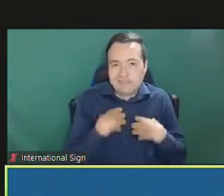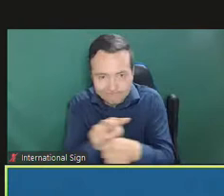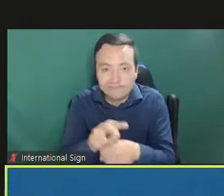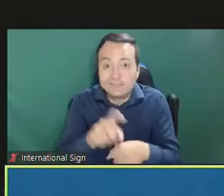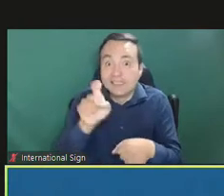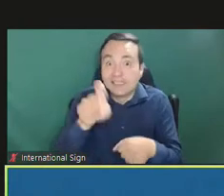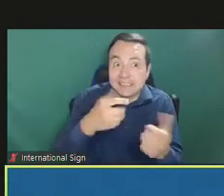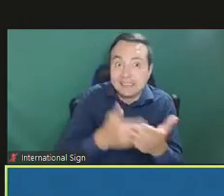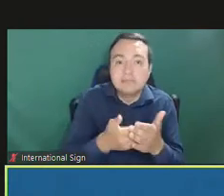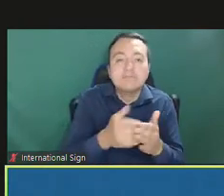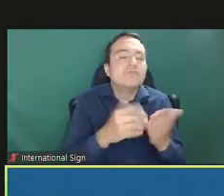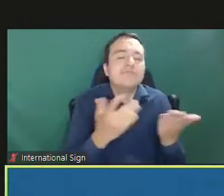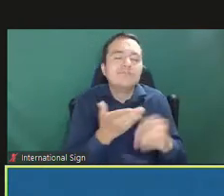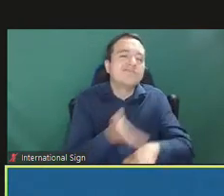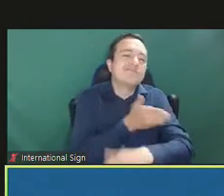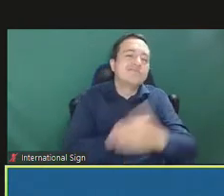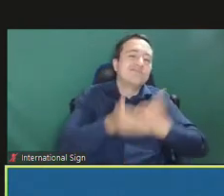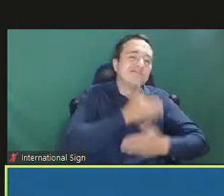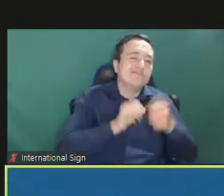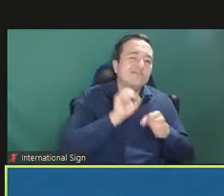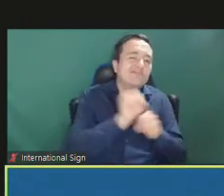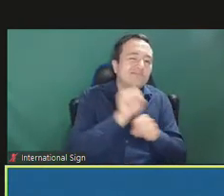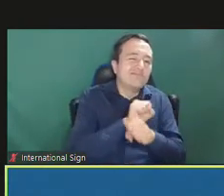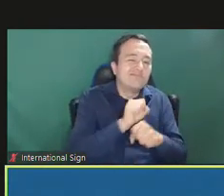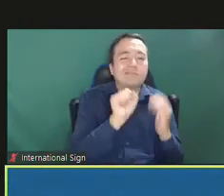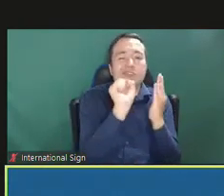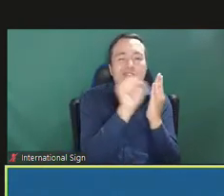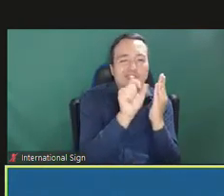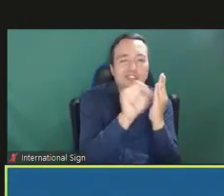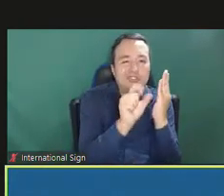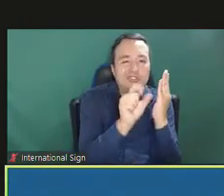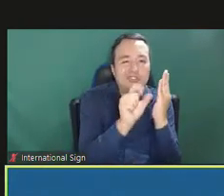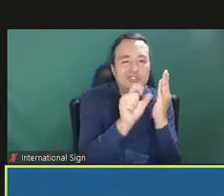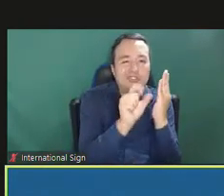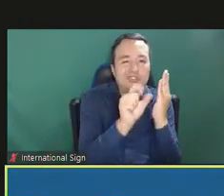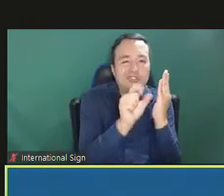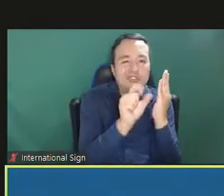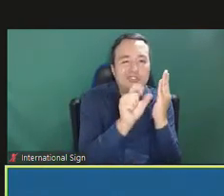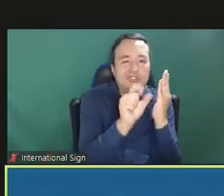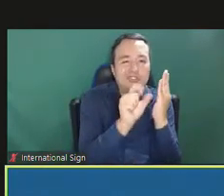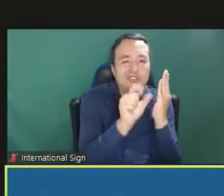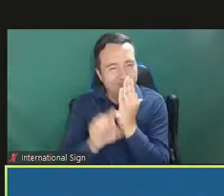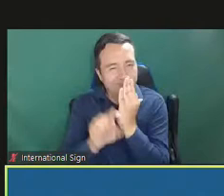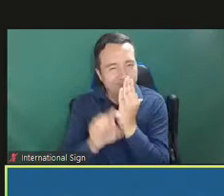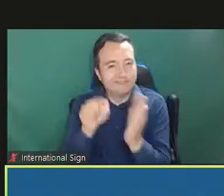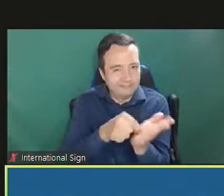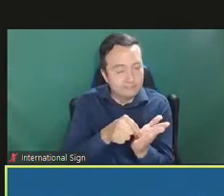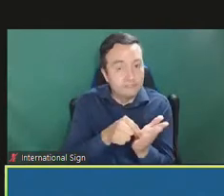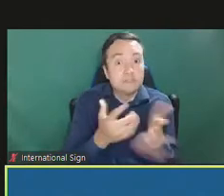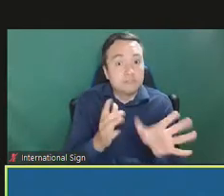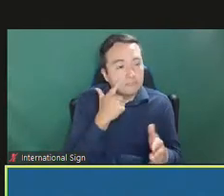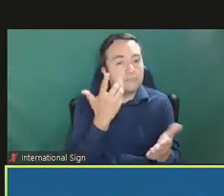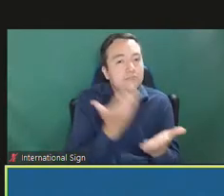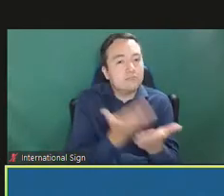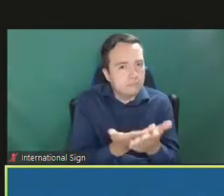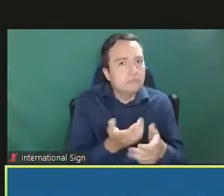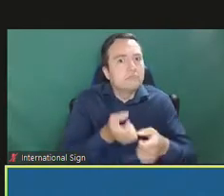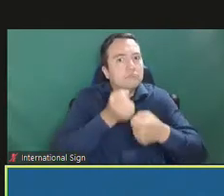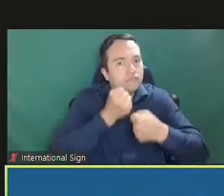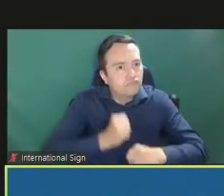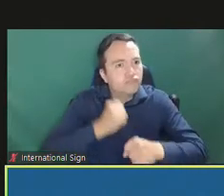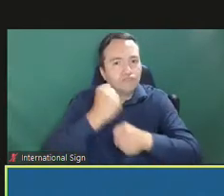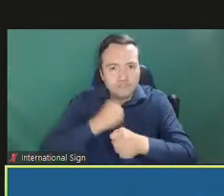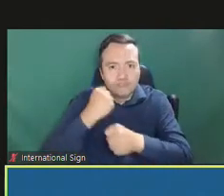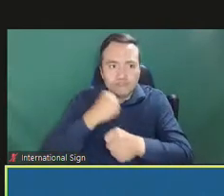a través de encuestas por otro lado es notorio que se han hecho esfuerzos por parte de las industrias